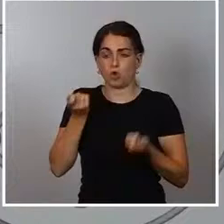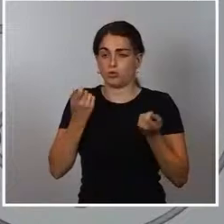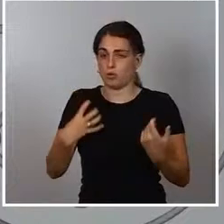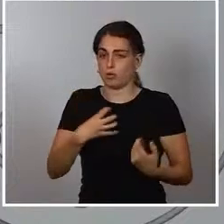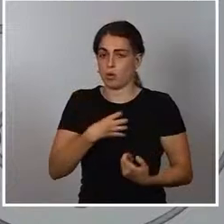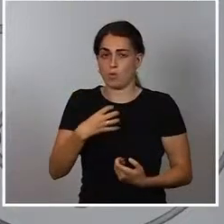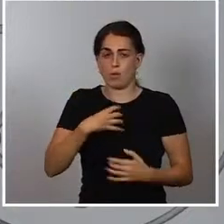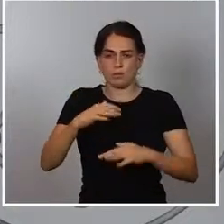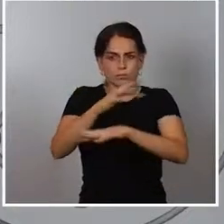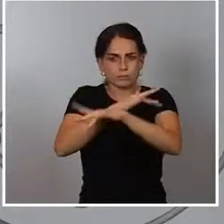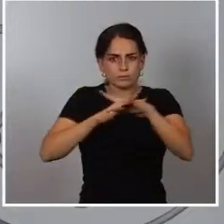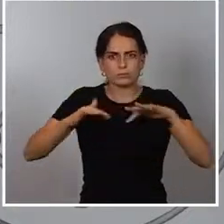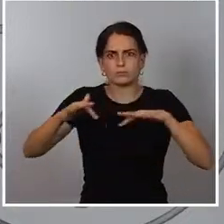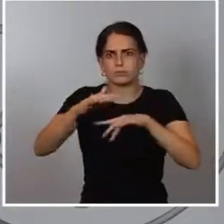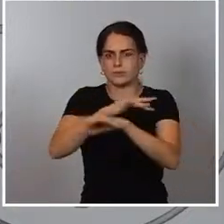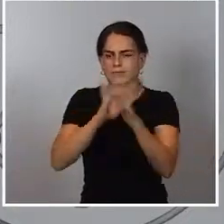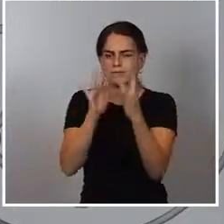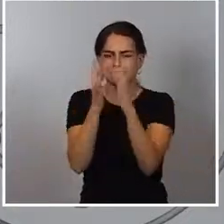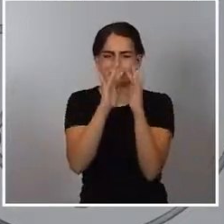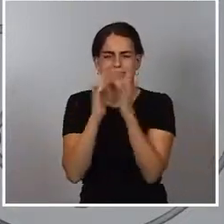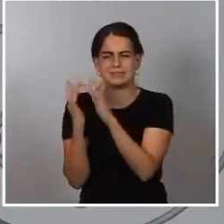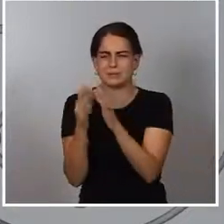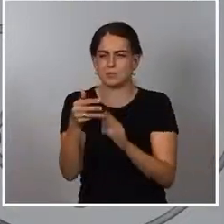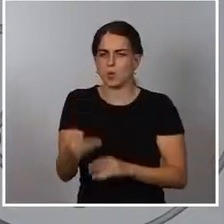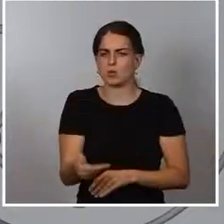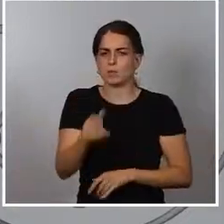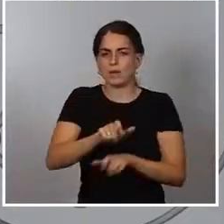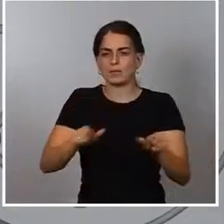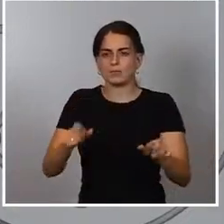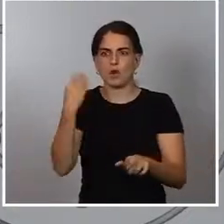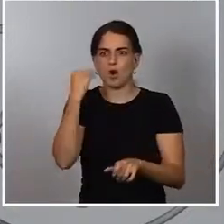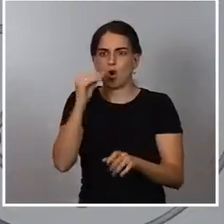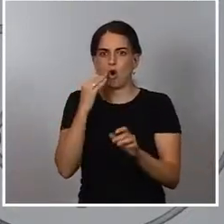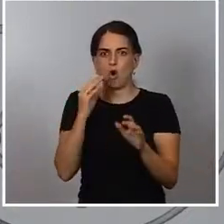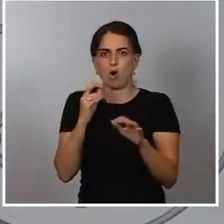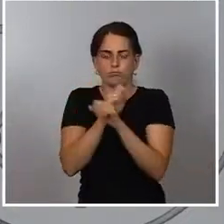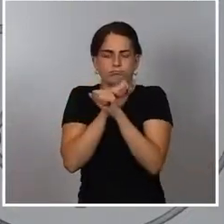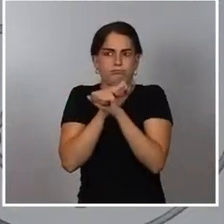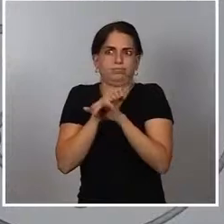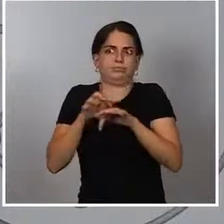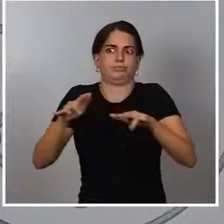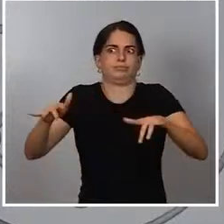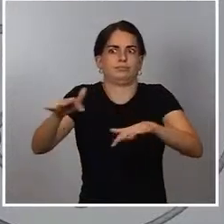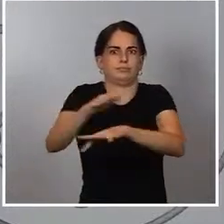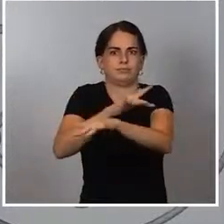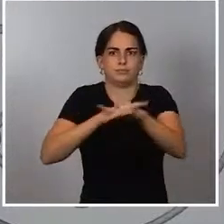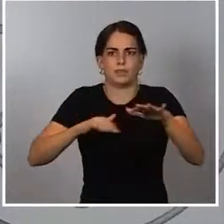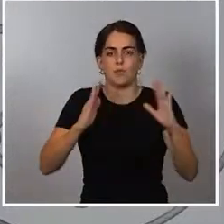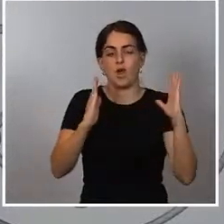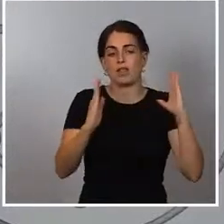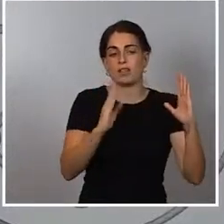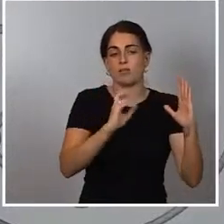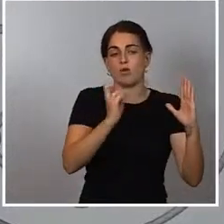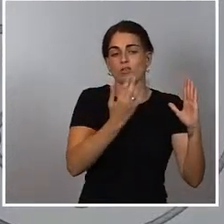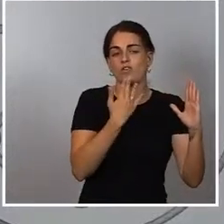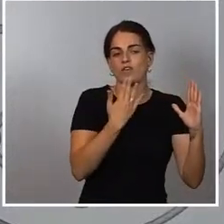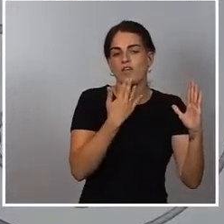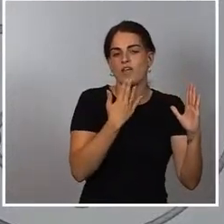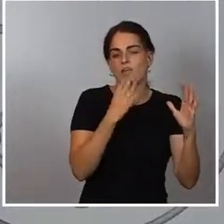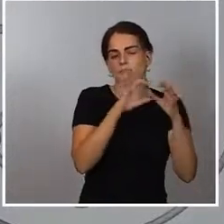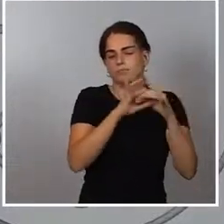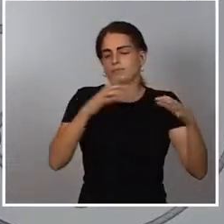verdad que la interacción de la gente joven se multiplica nada tiene que ver nuestros dos tramos edad pero sí me parece muy importante